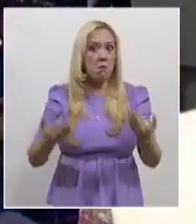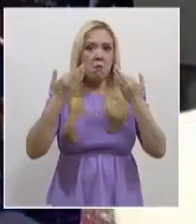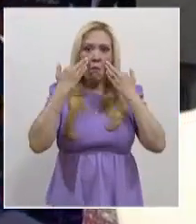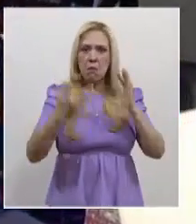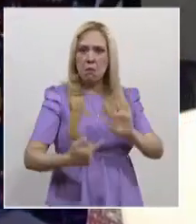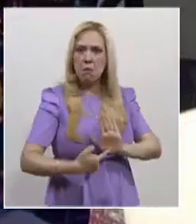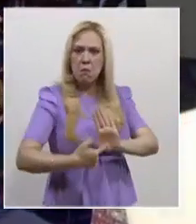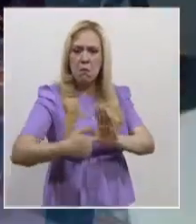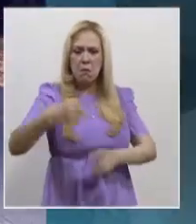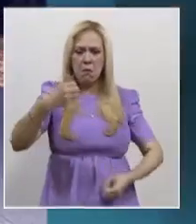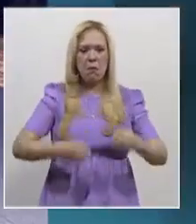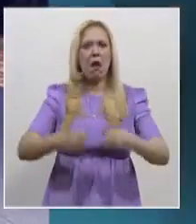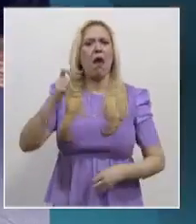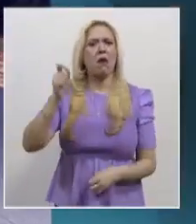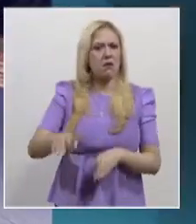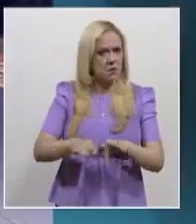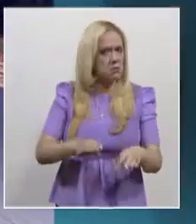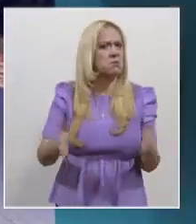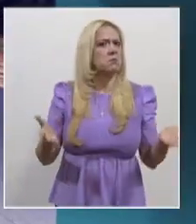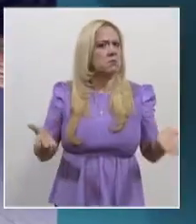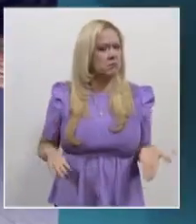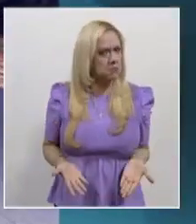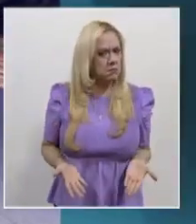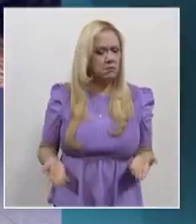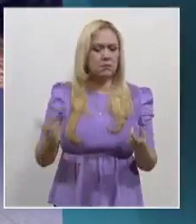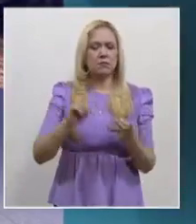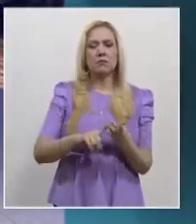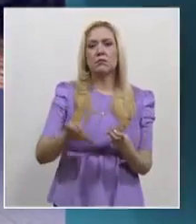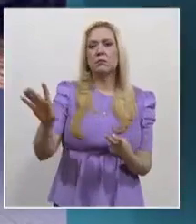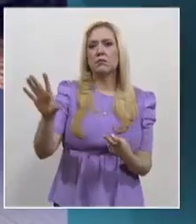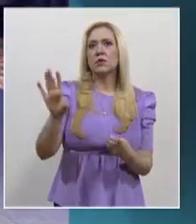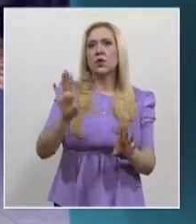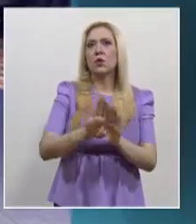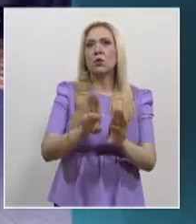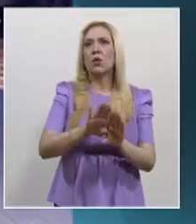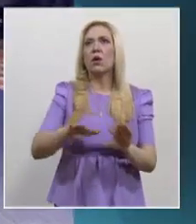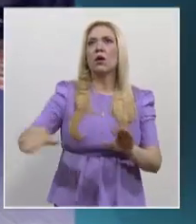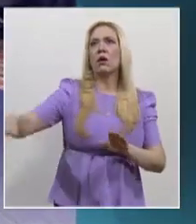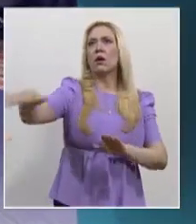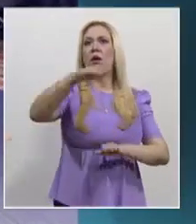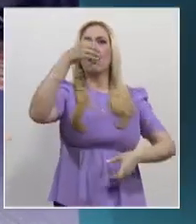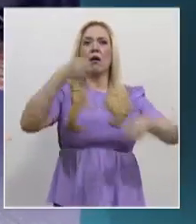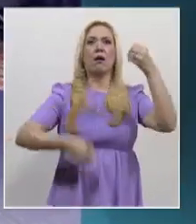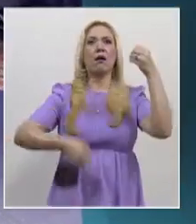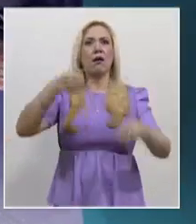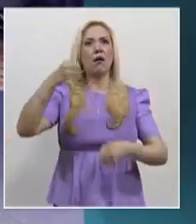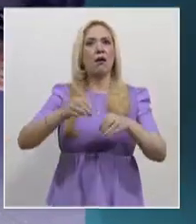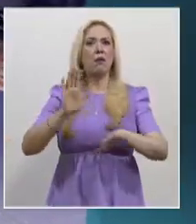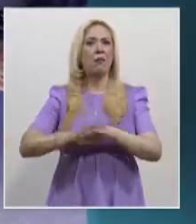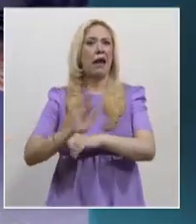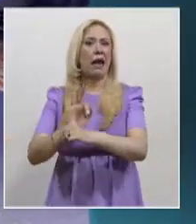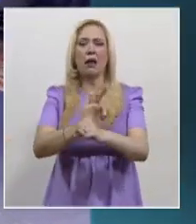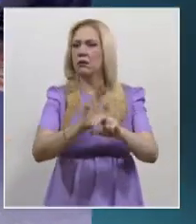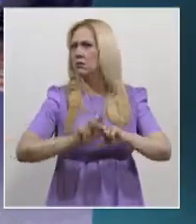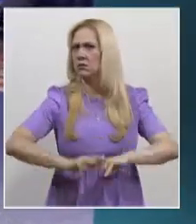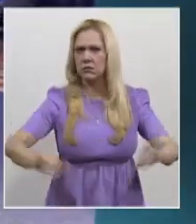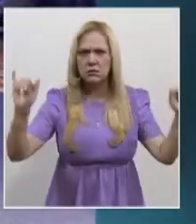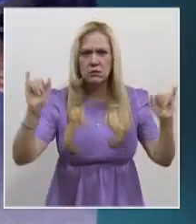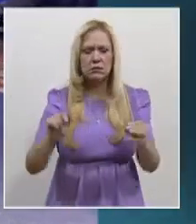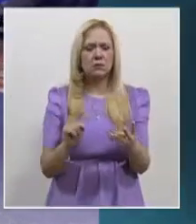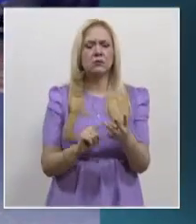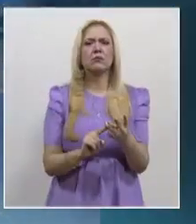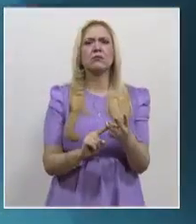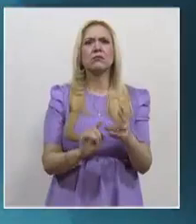una política judicial de transparencia en la elección de las cúpulas del Poder Judicial, rendición de cuentas claras y concursos de